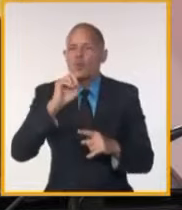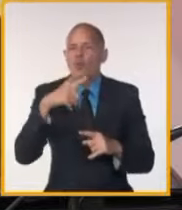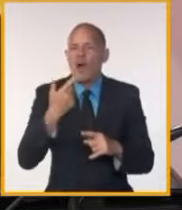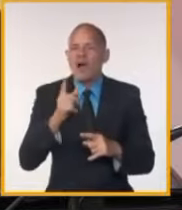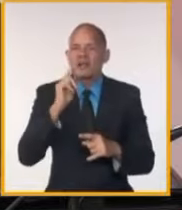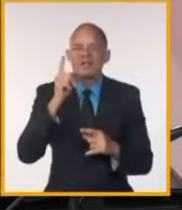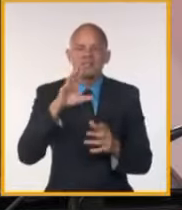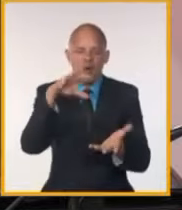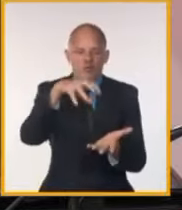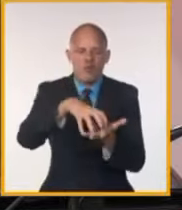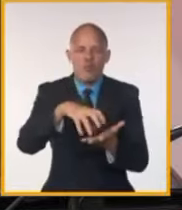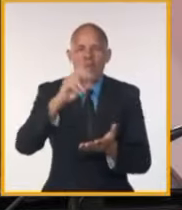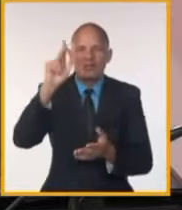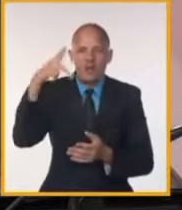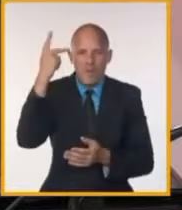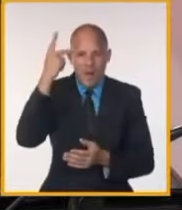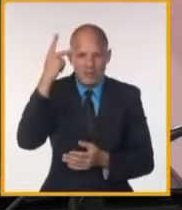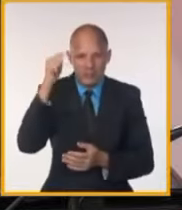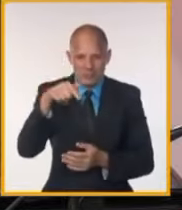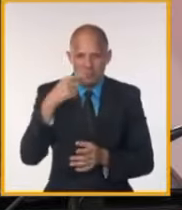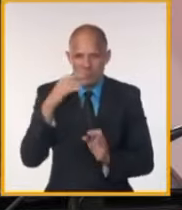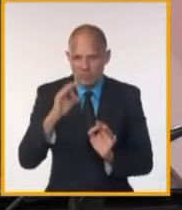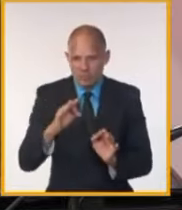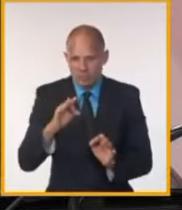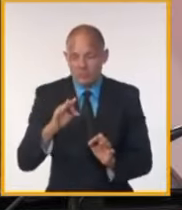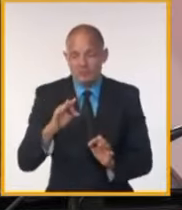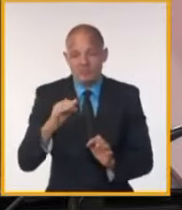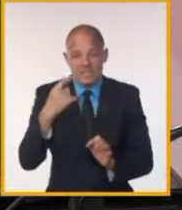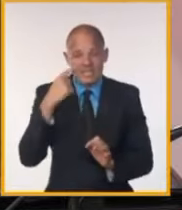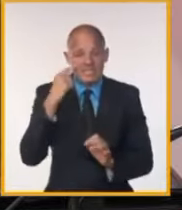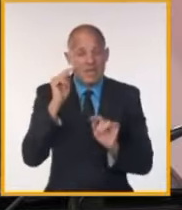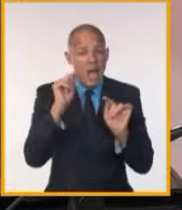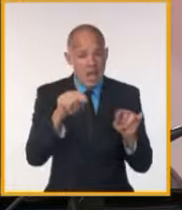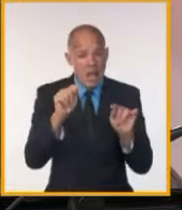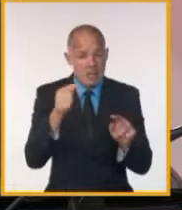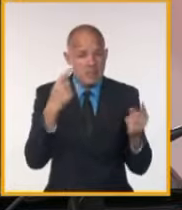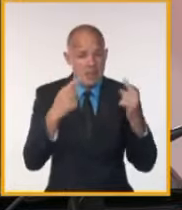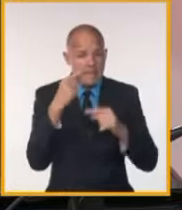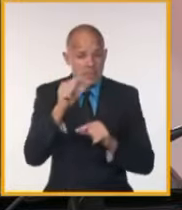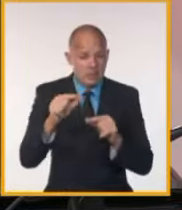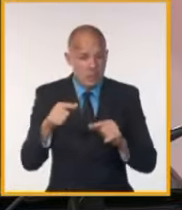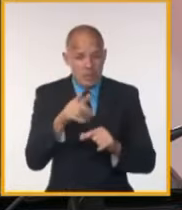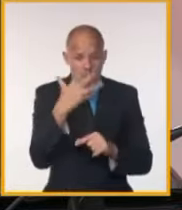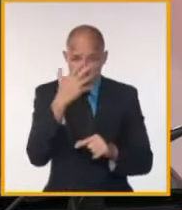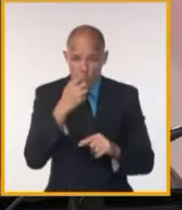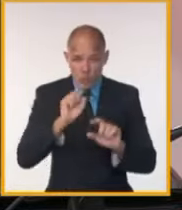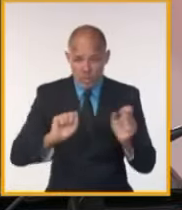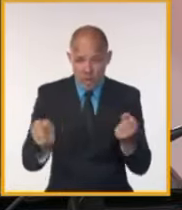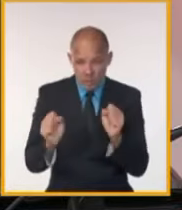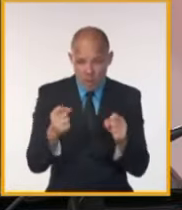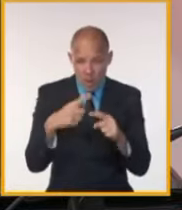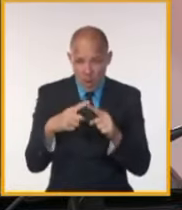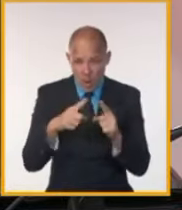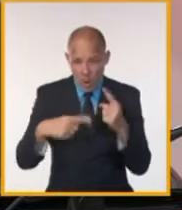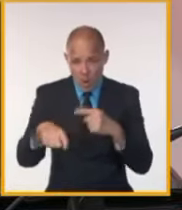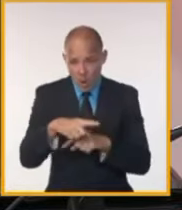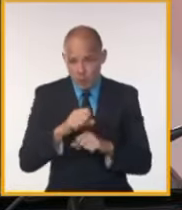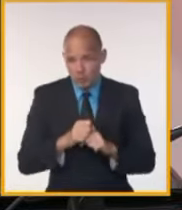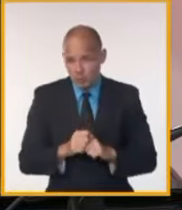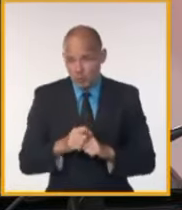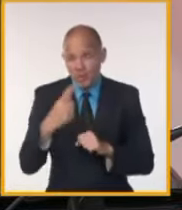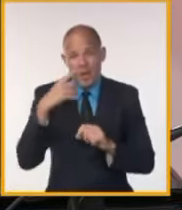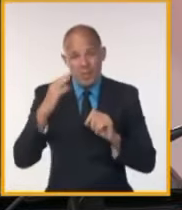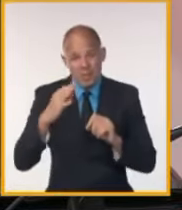vuelta para elegir al gobernador da la medida de de que está ahí latente y que ese resultado bastante apretado de las